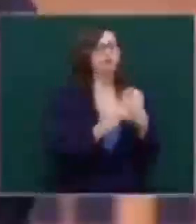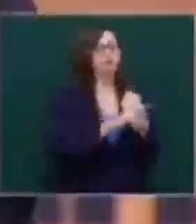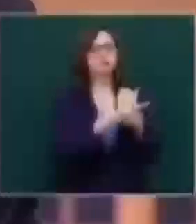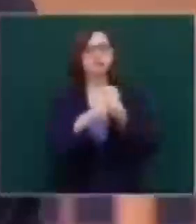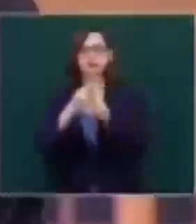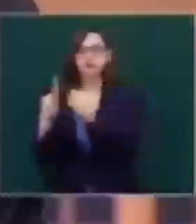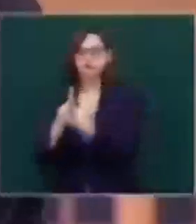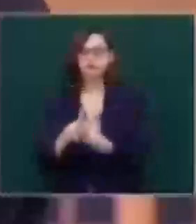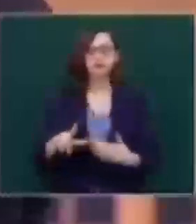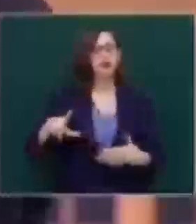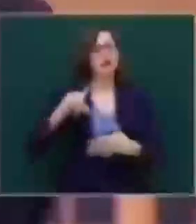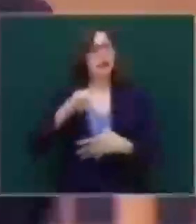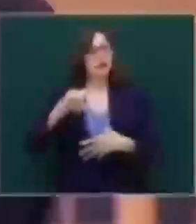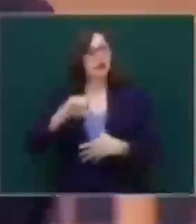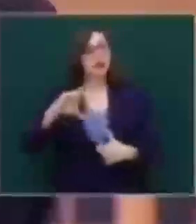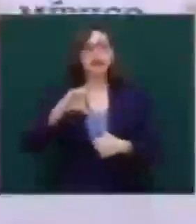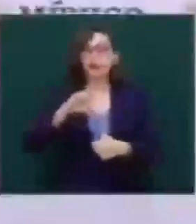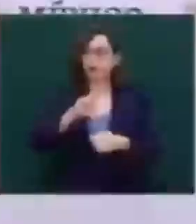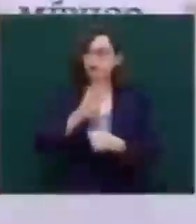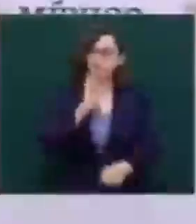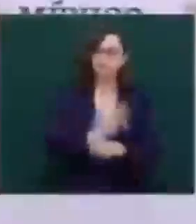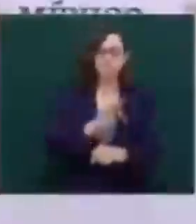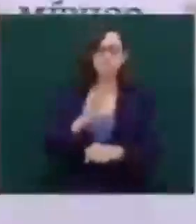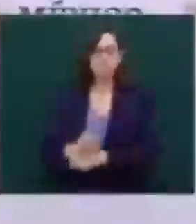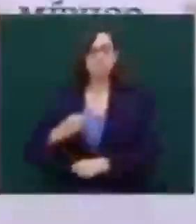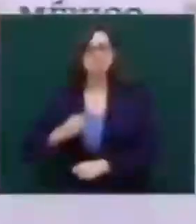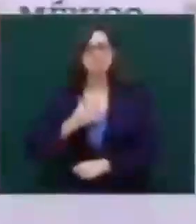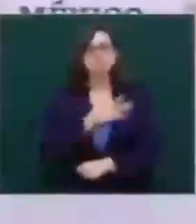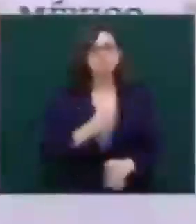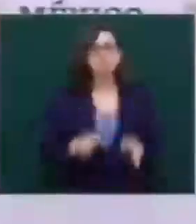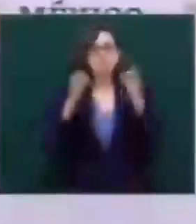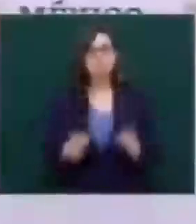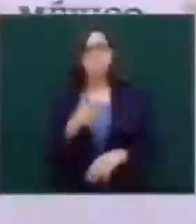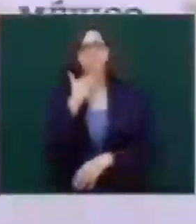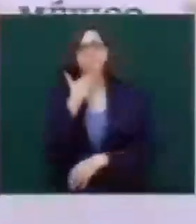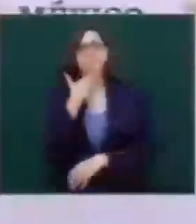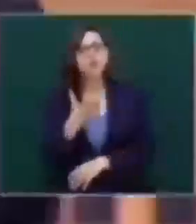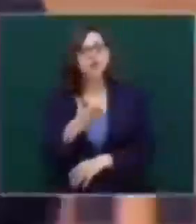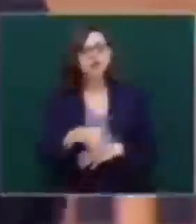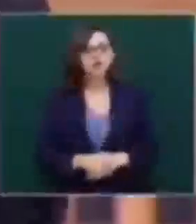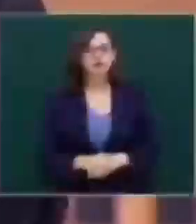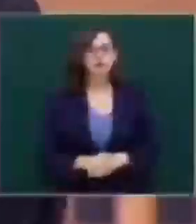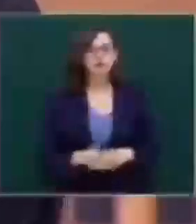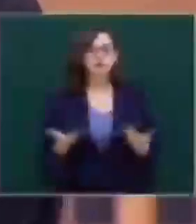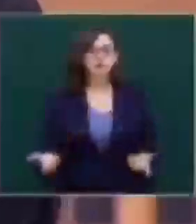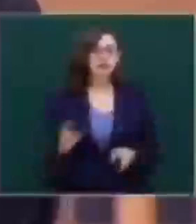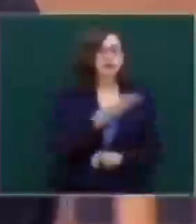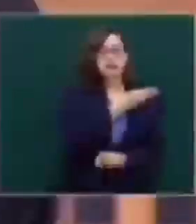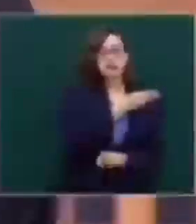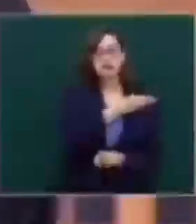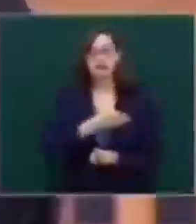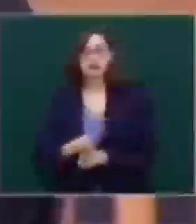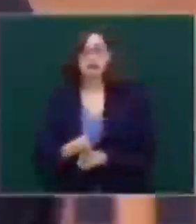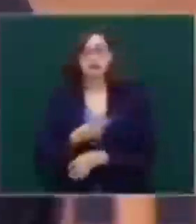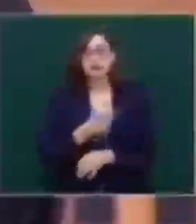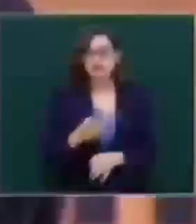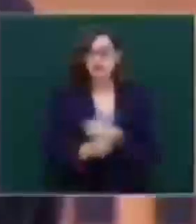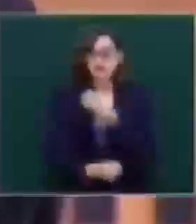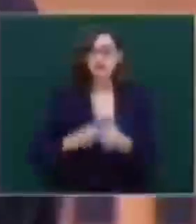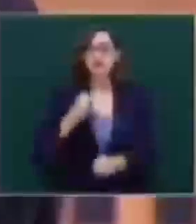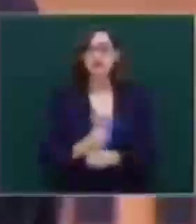de América Latina y el Caribe. Es ya inaceptable la política de los últimos dos